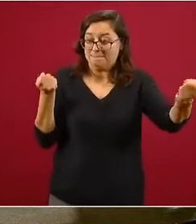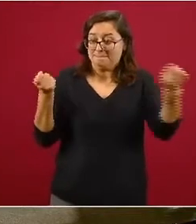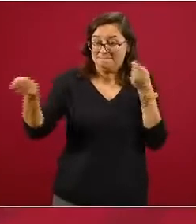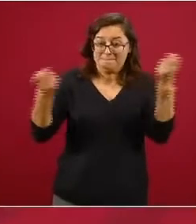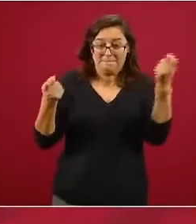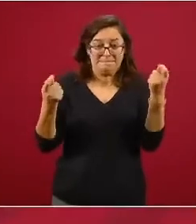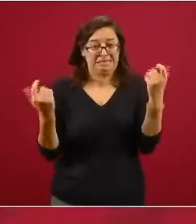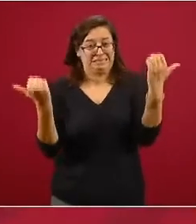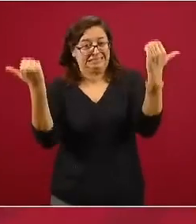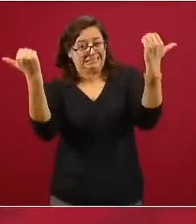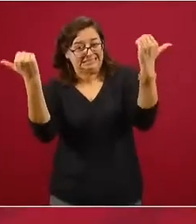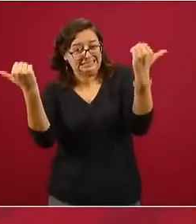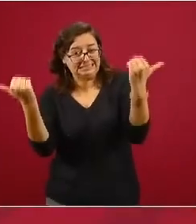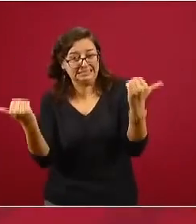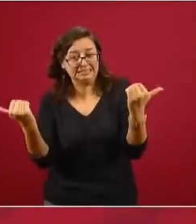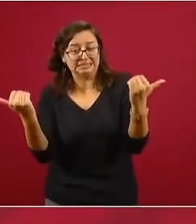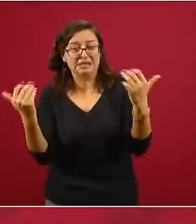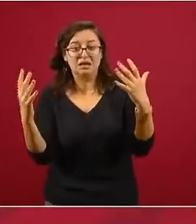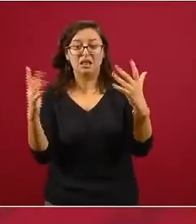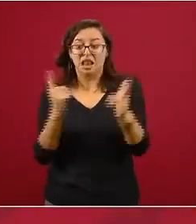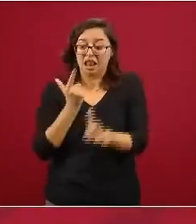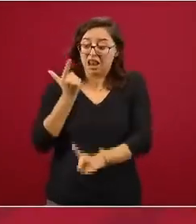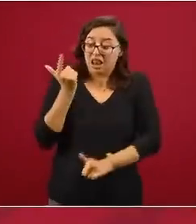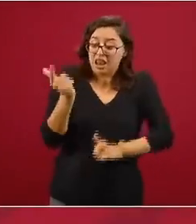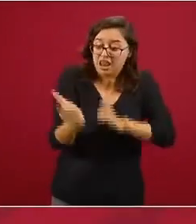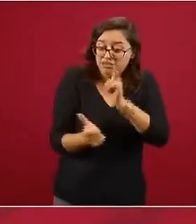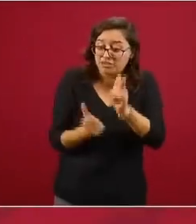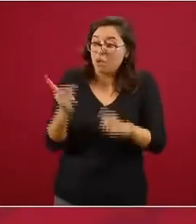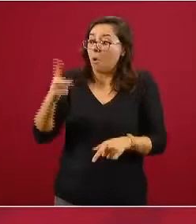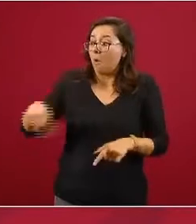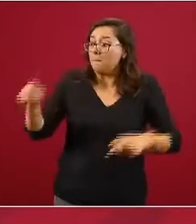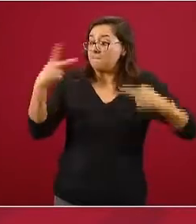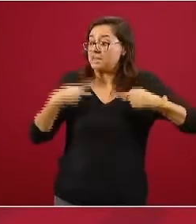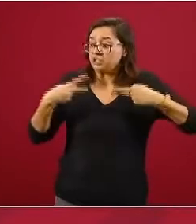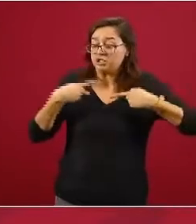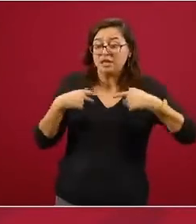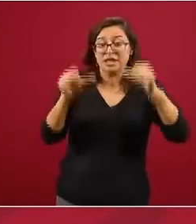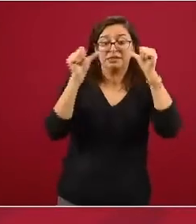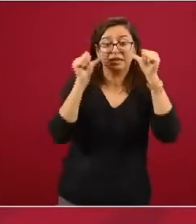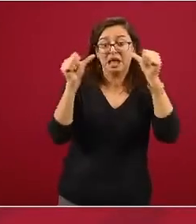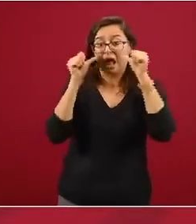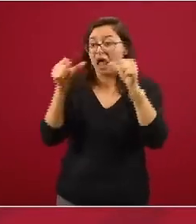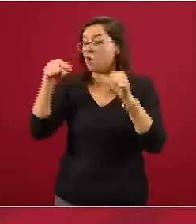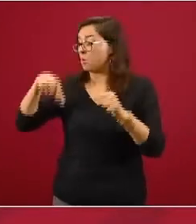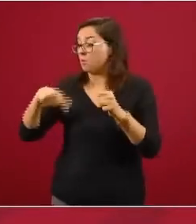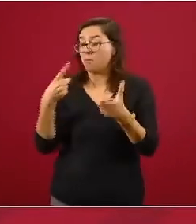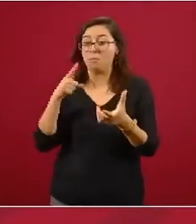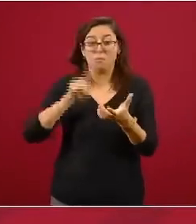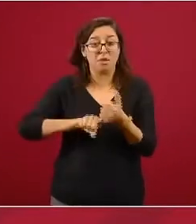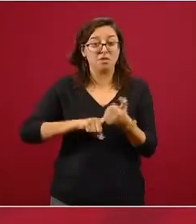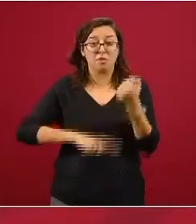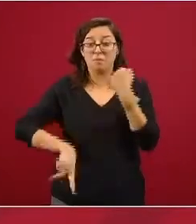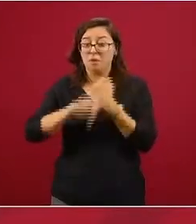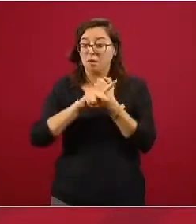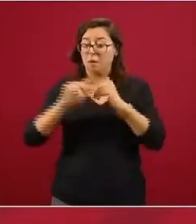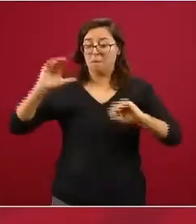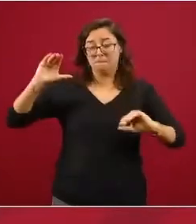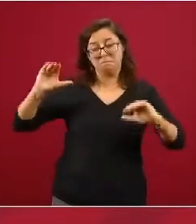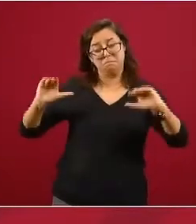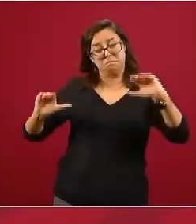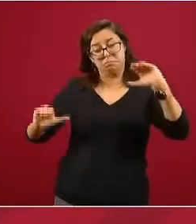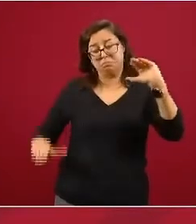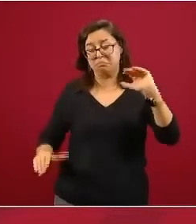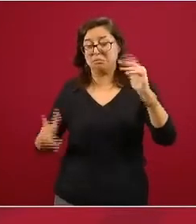transmisión, para asegurar la atención oportuna de las personas en un país profundamente desigual, asolado por